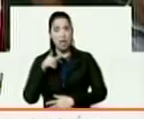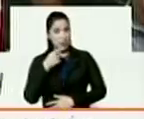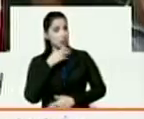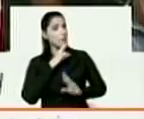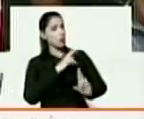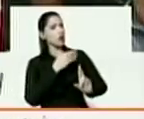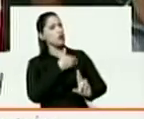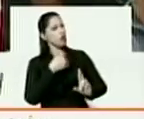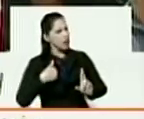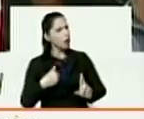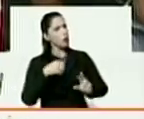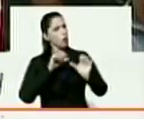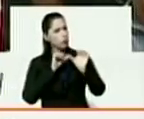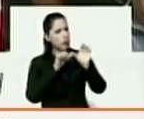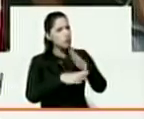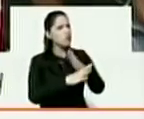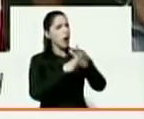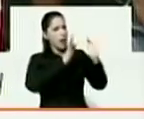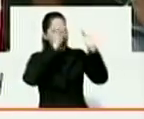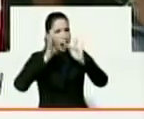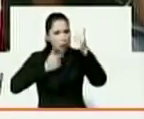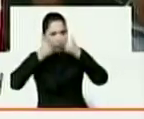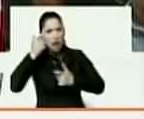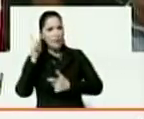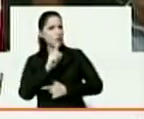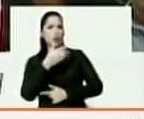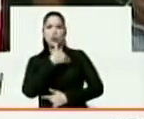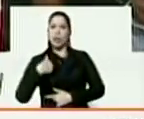comandante hugo chávez que no se perdiera